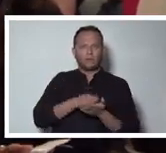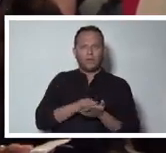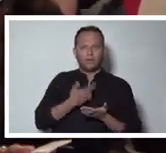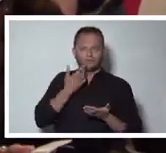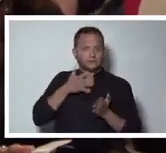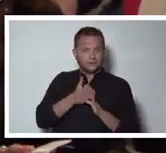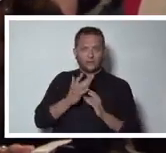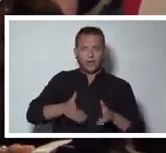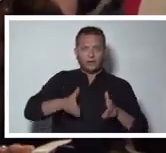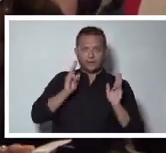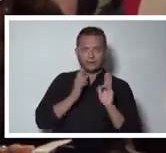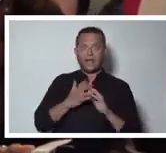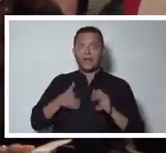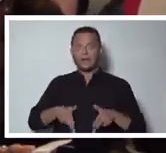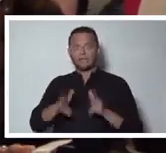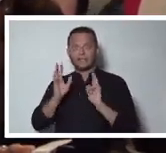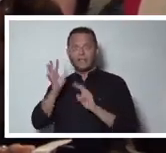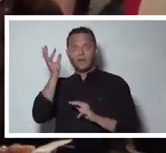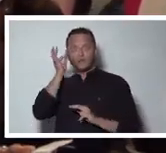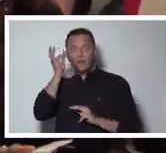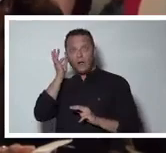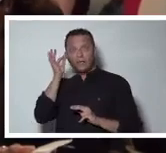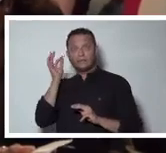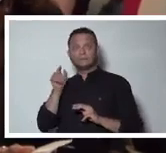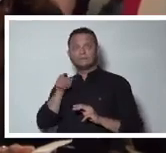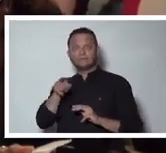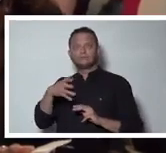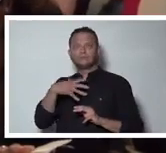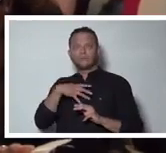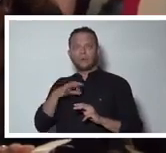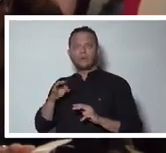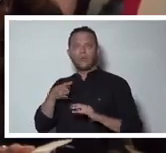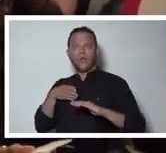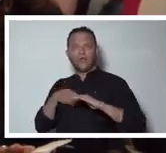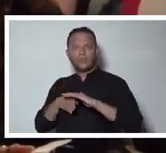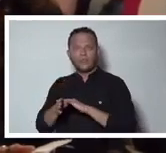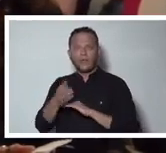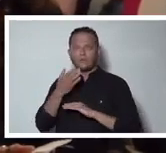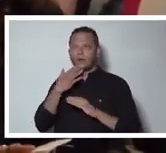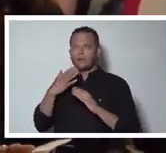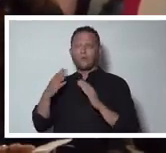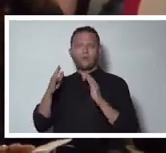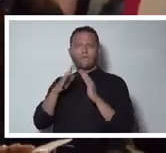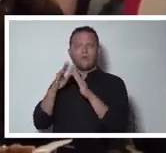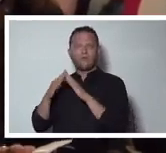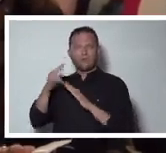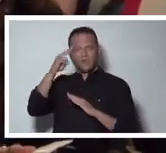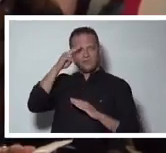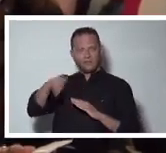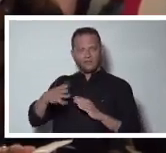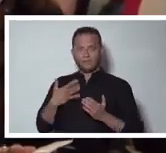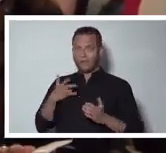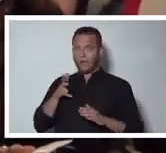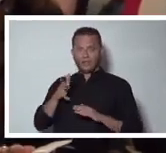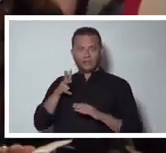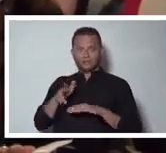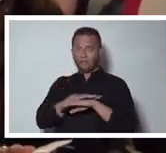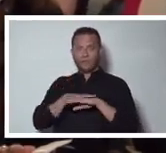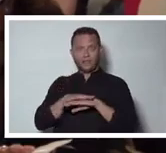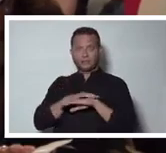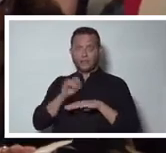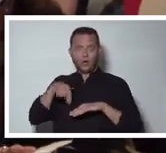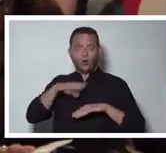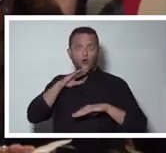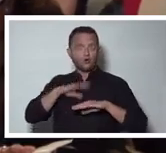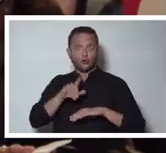libertad es que esas mujeres precarizadas puedan acceder a una vivienda digna Por cierto un derecho fundamental que hoy